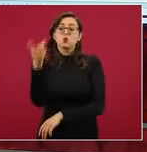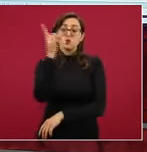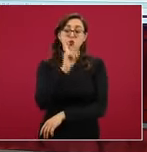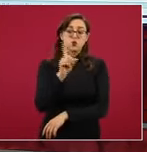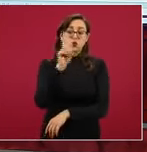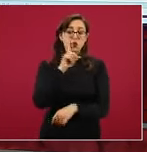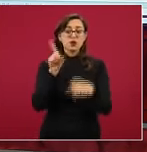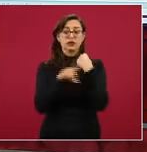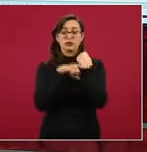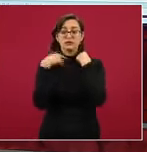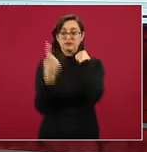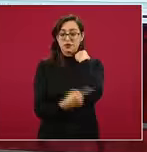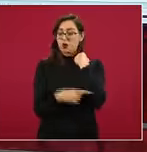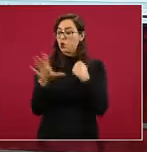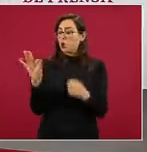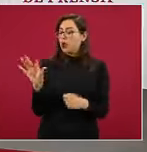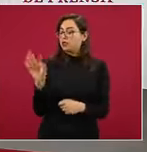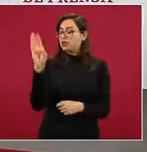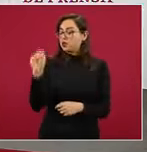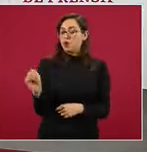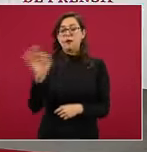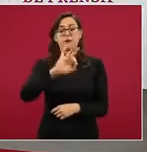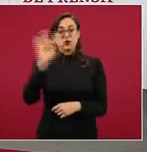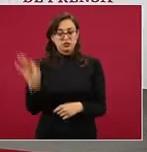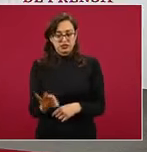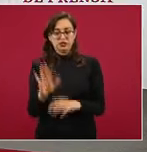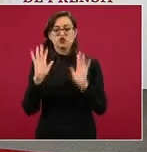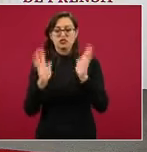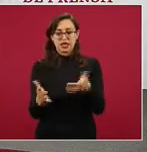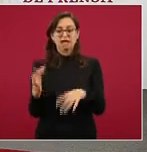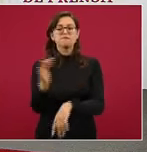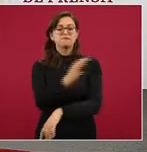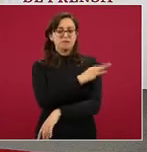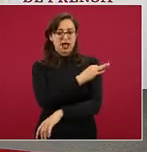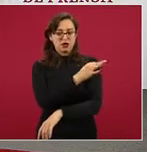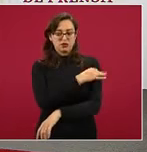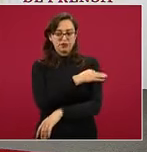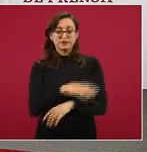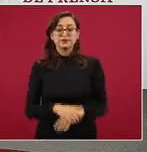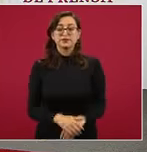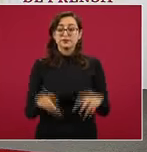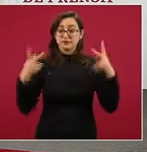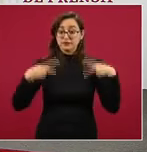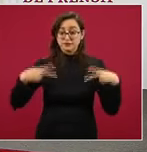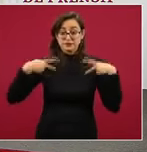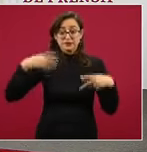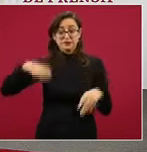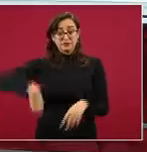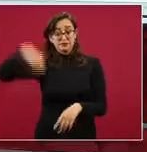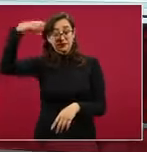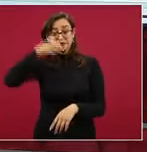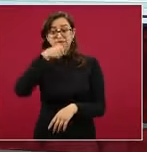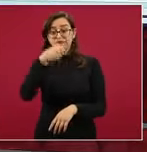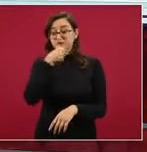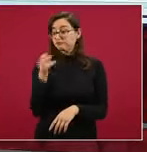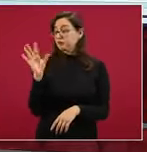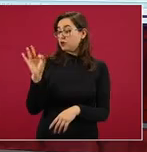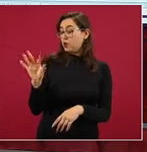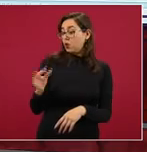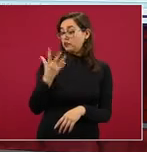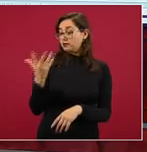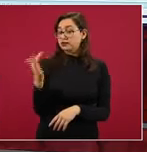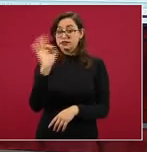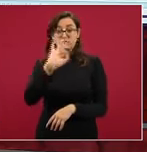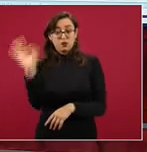una meta del 49% hasta el día de hoy. Las personas adultas mayores,